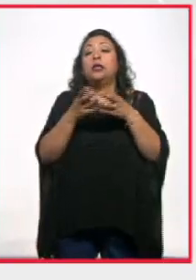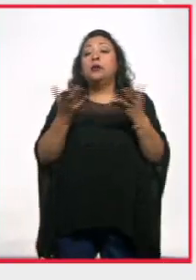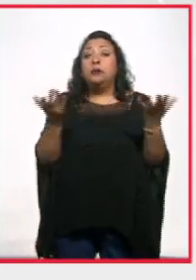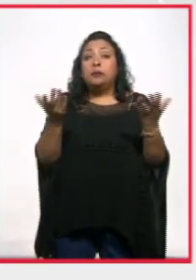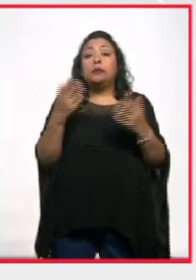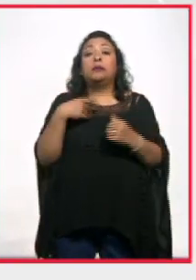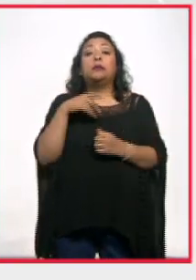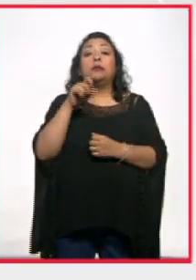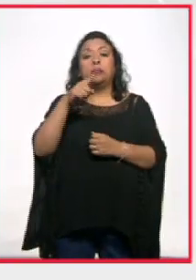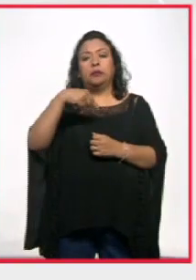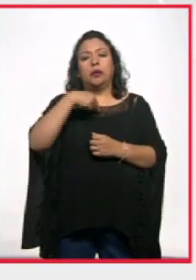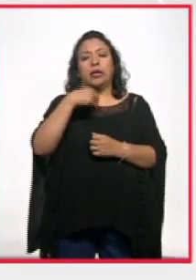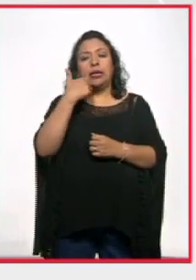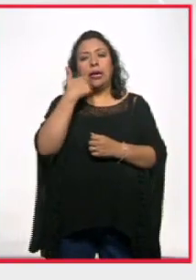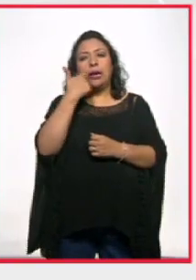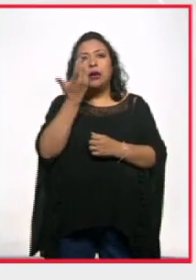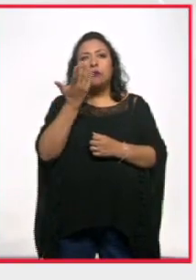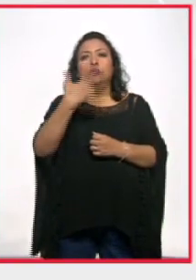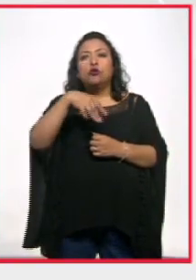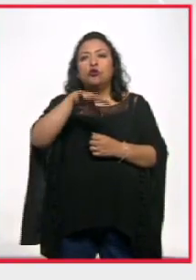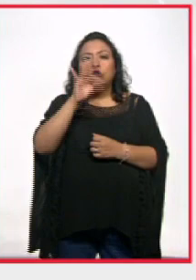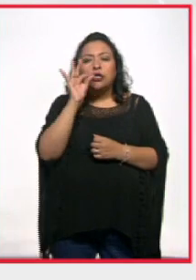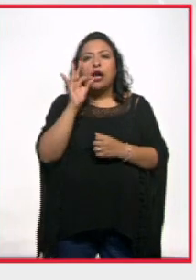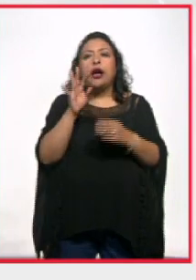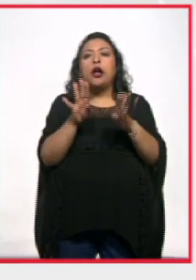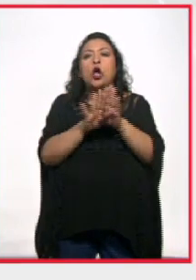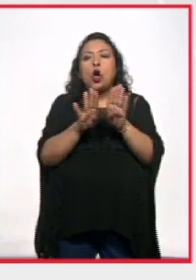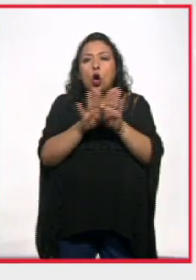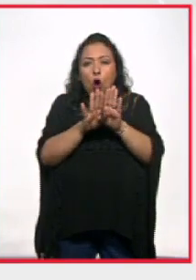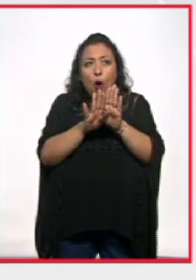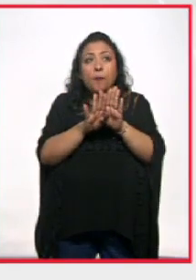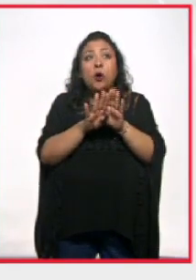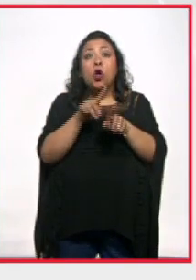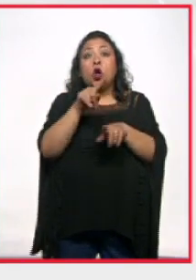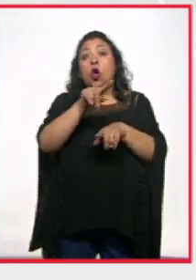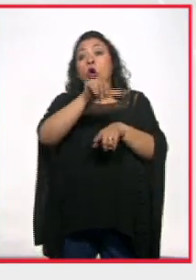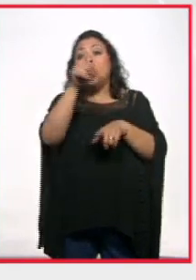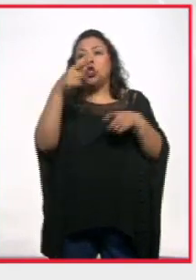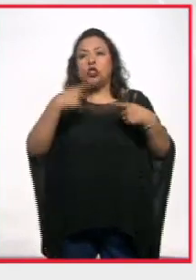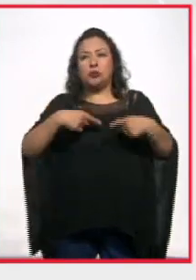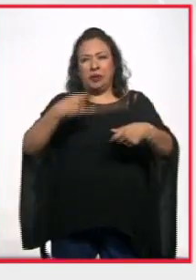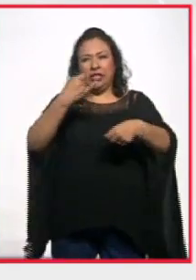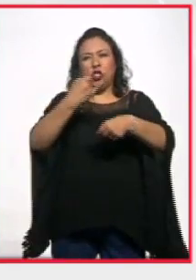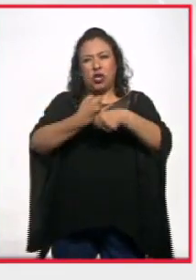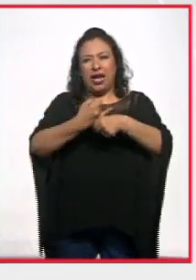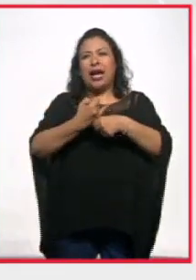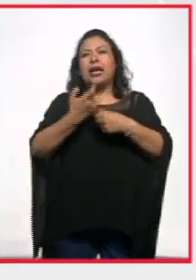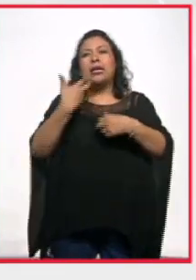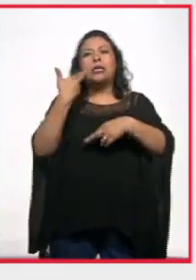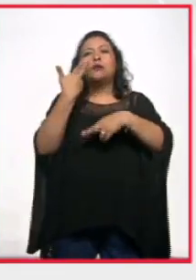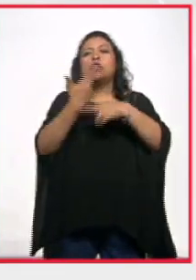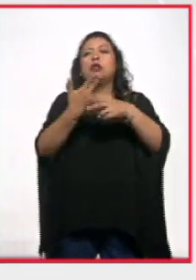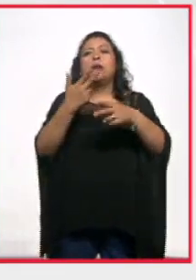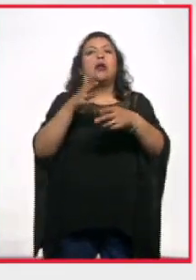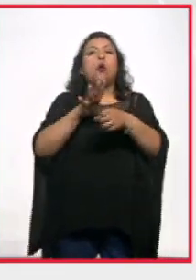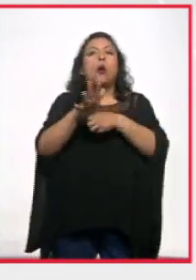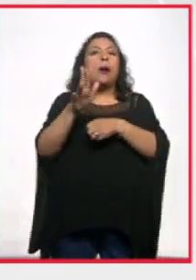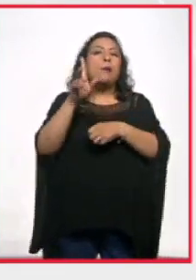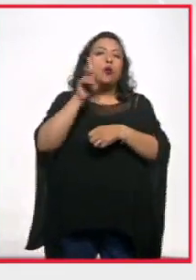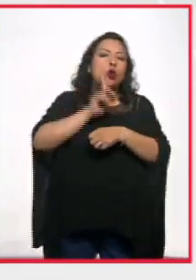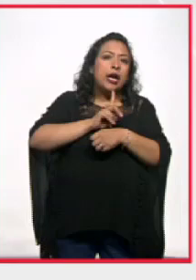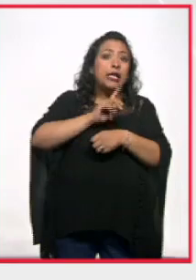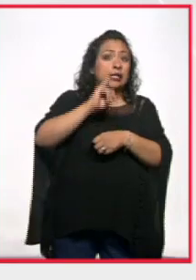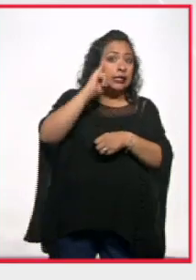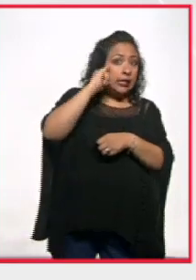Y quisimos buscar de alguna manera que estos otros personajes, ¿qué papel juegan las mujeres, tanto las